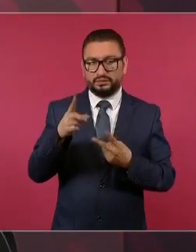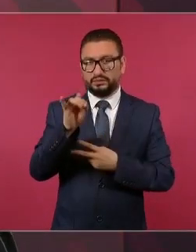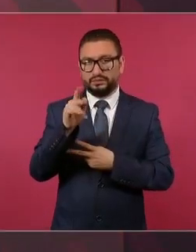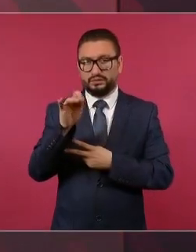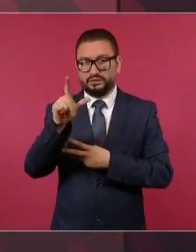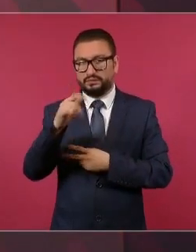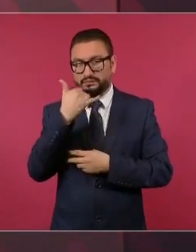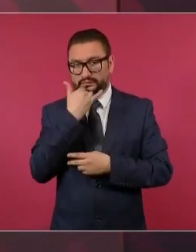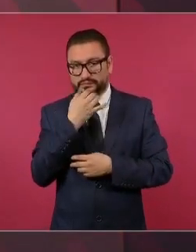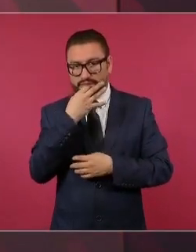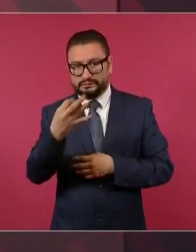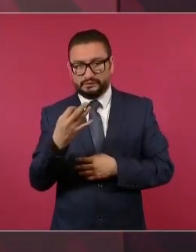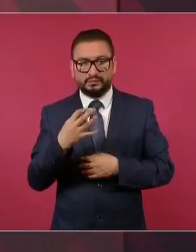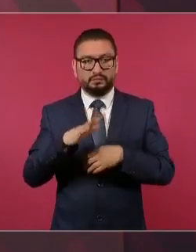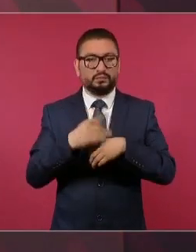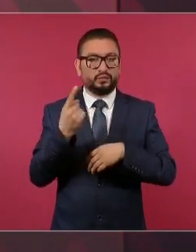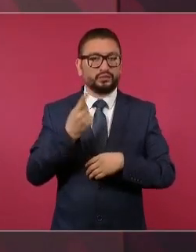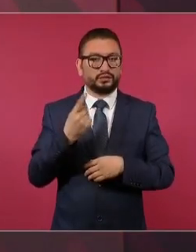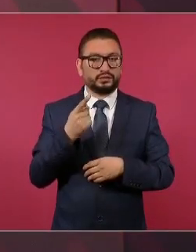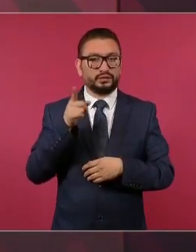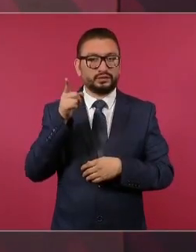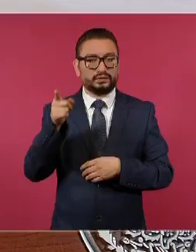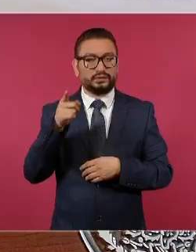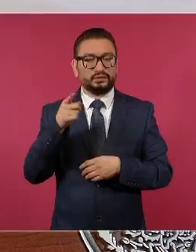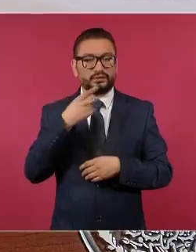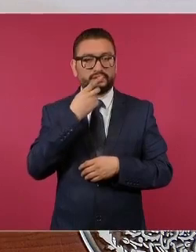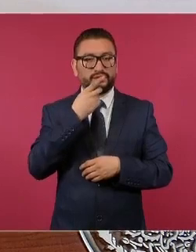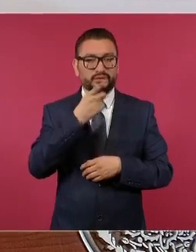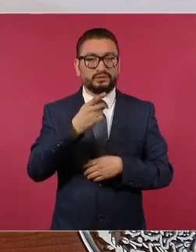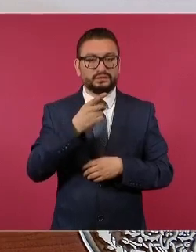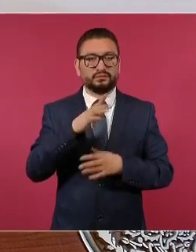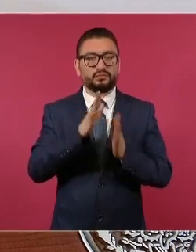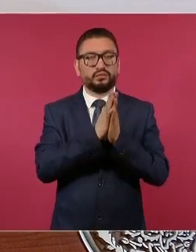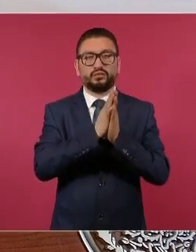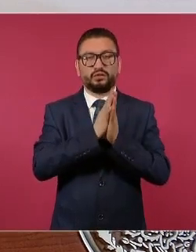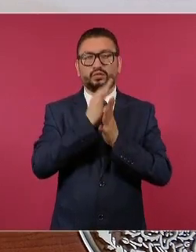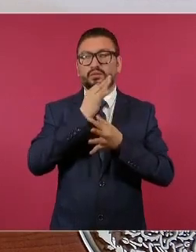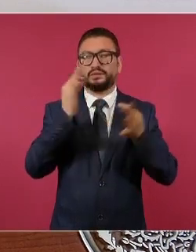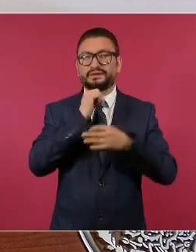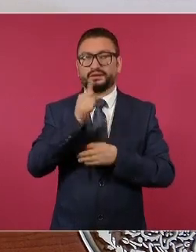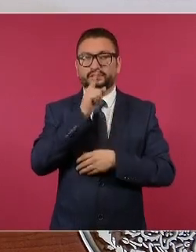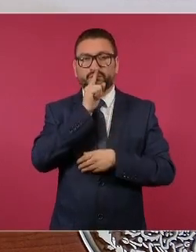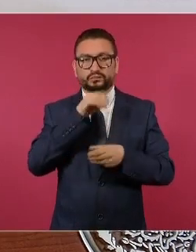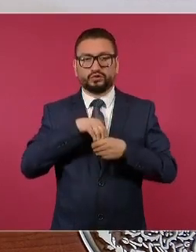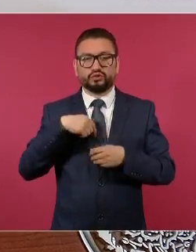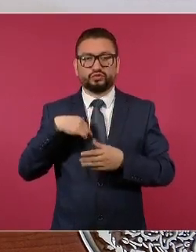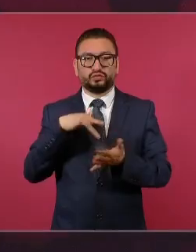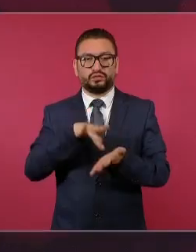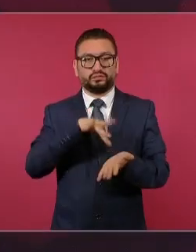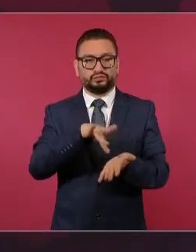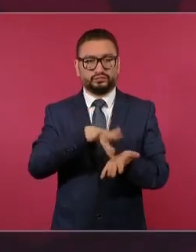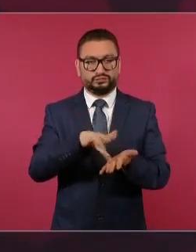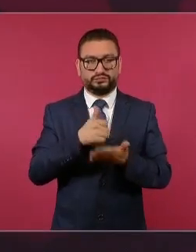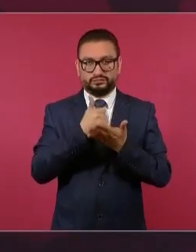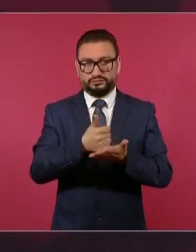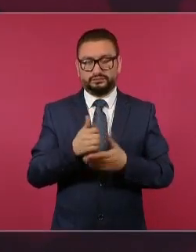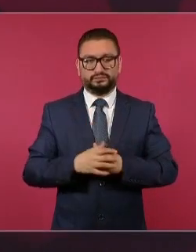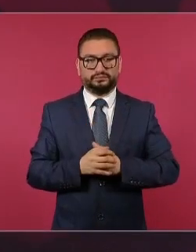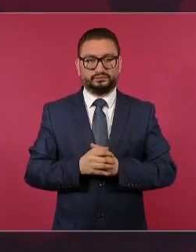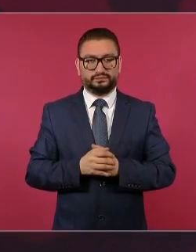Daniel, porque dijo, la condición es que no se sepa que yo aporto.